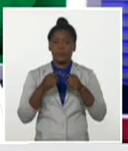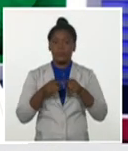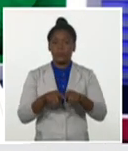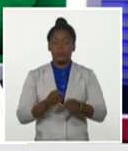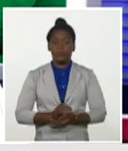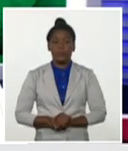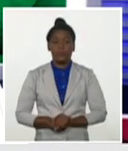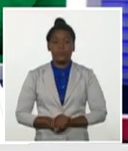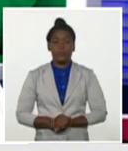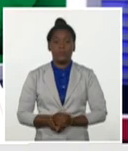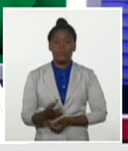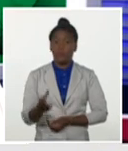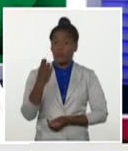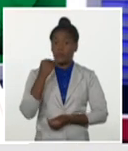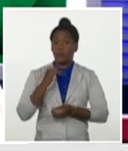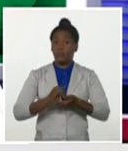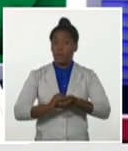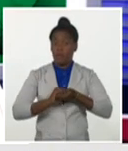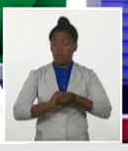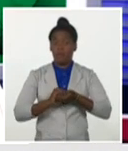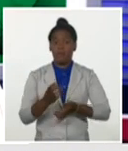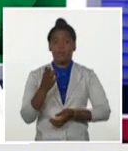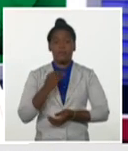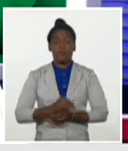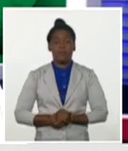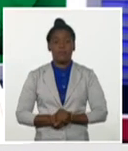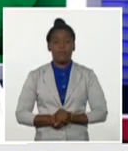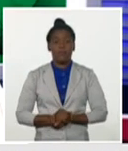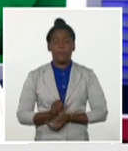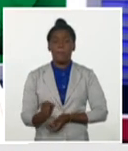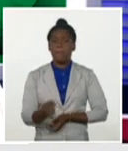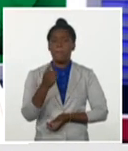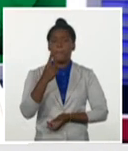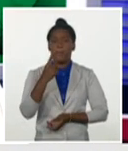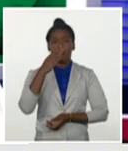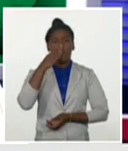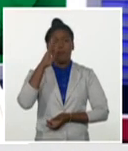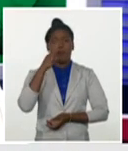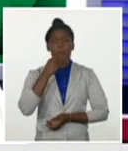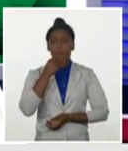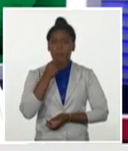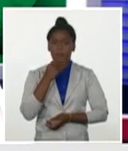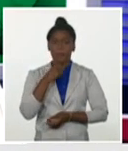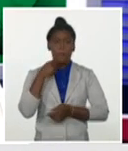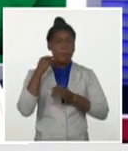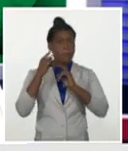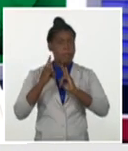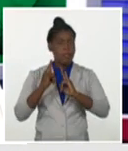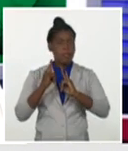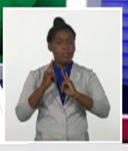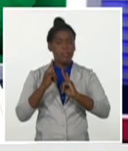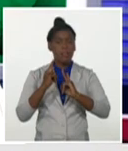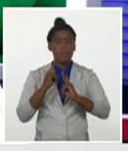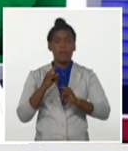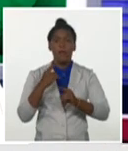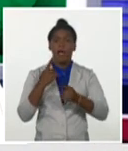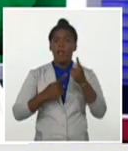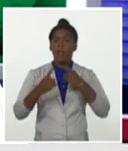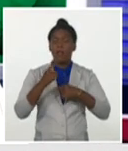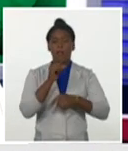solo personas mayores, personas de edad avanzada, personas de muchas